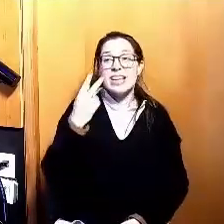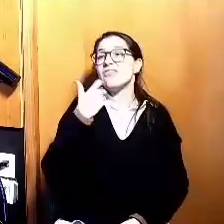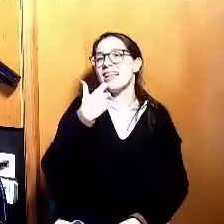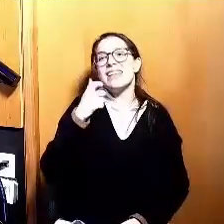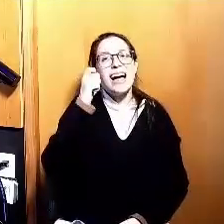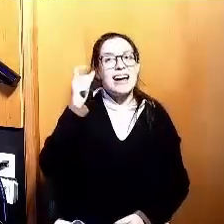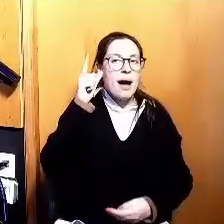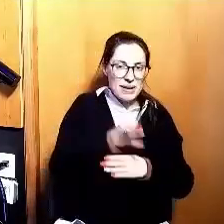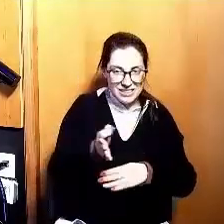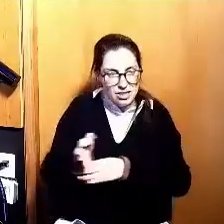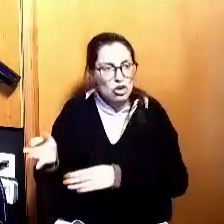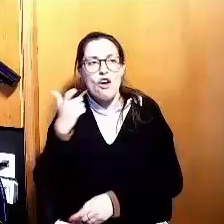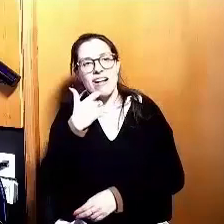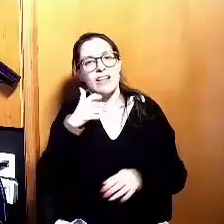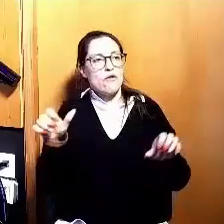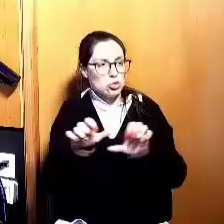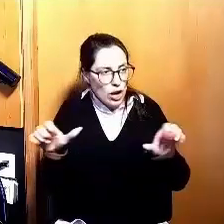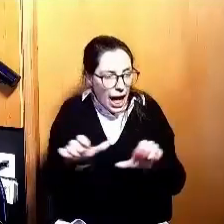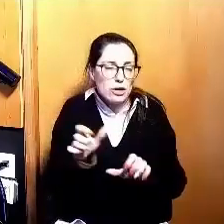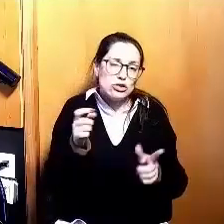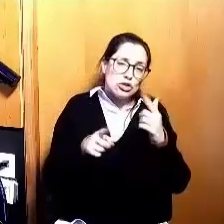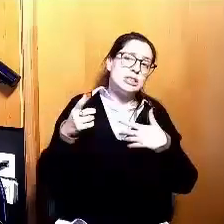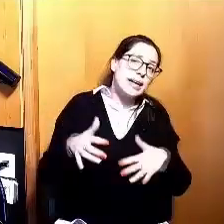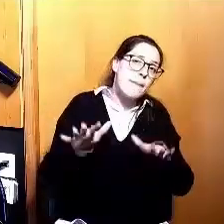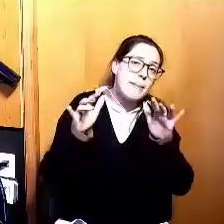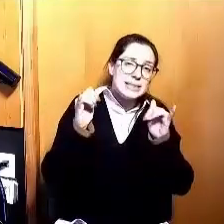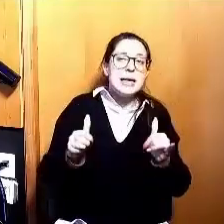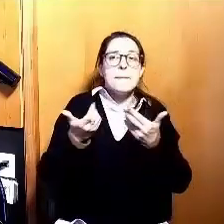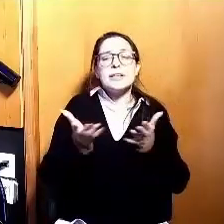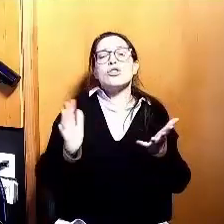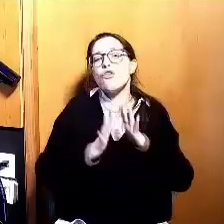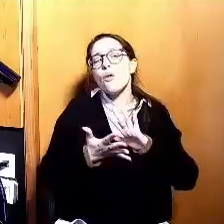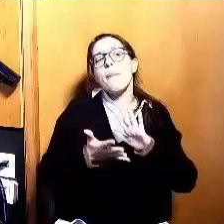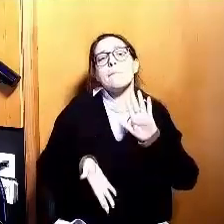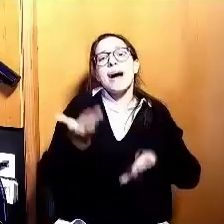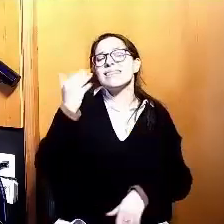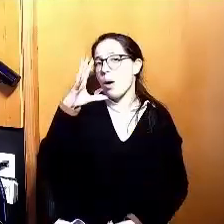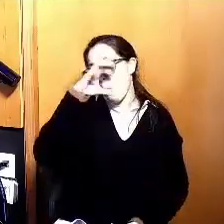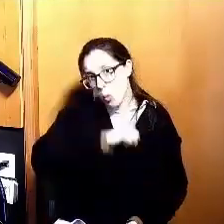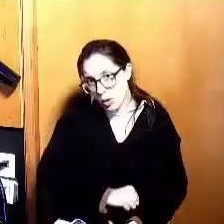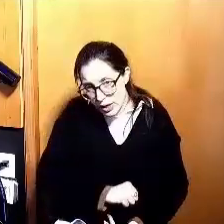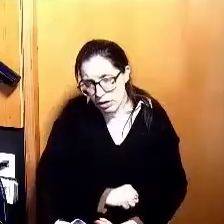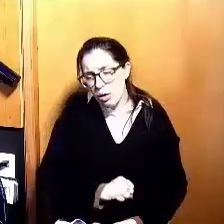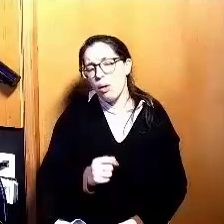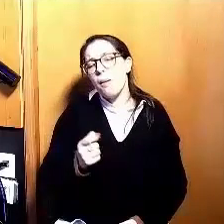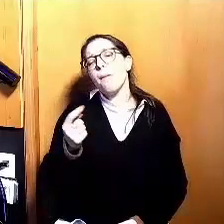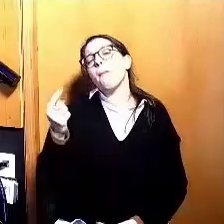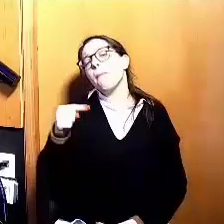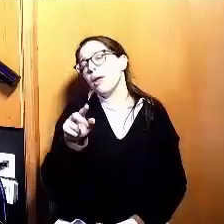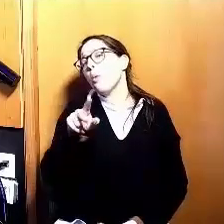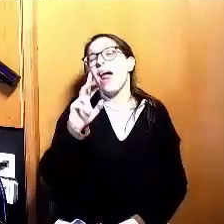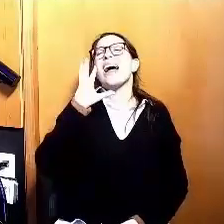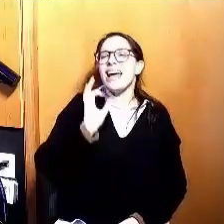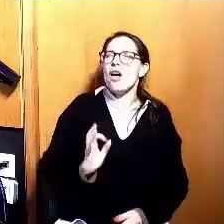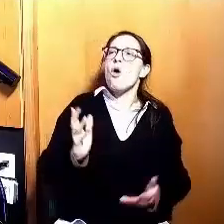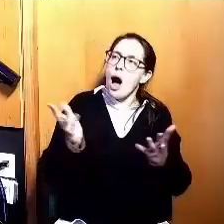no hay personal. Digamos, es una ruta que tal vez empezó por el lado más aburrido, pero que creo que está agarrando tal